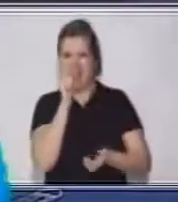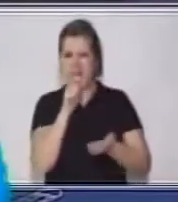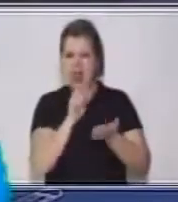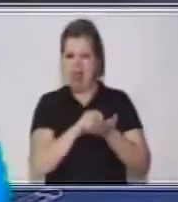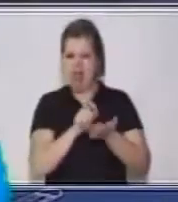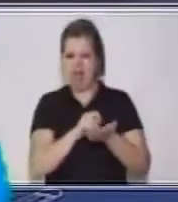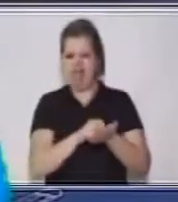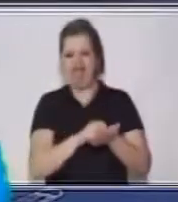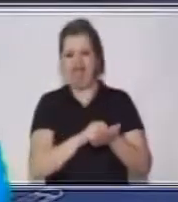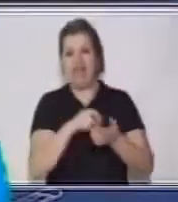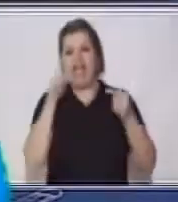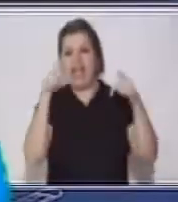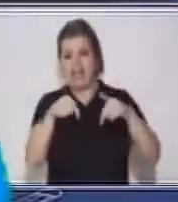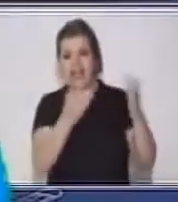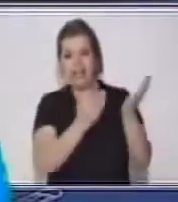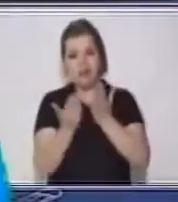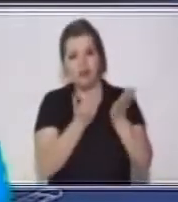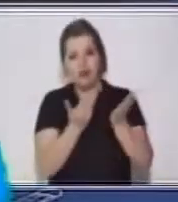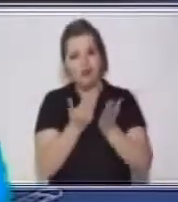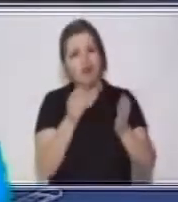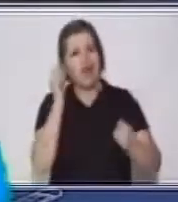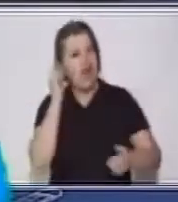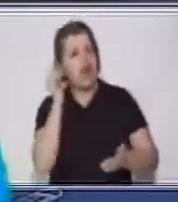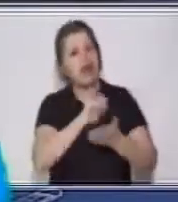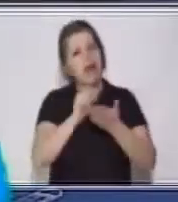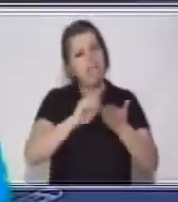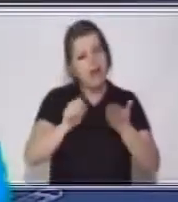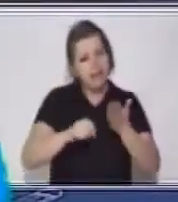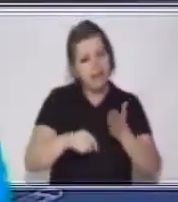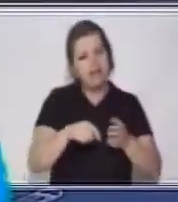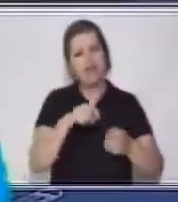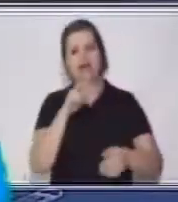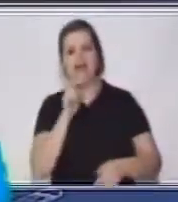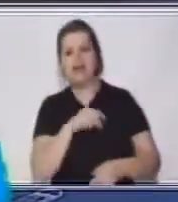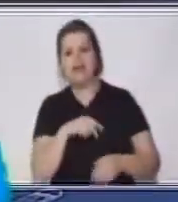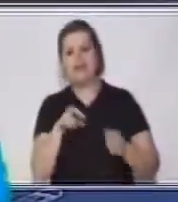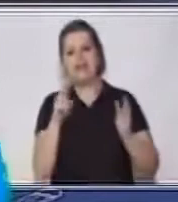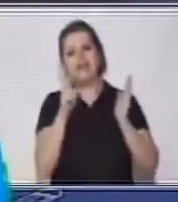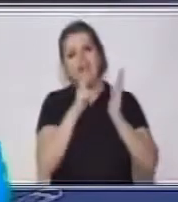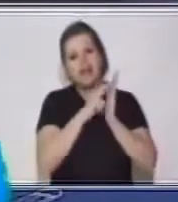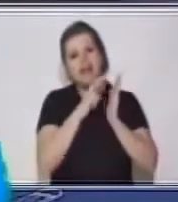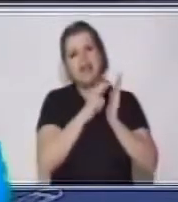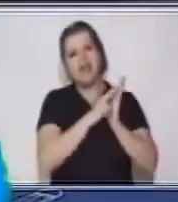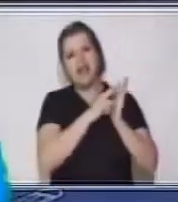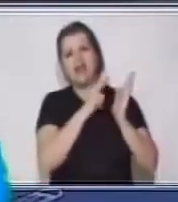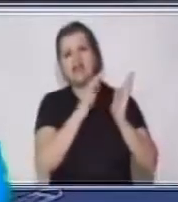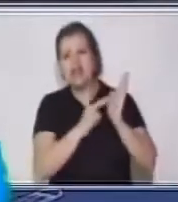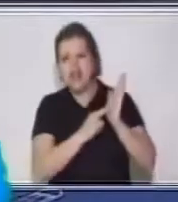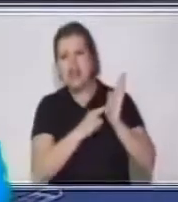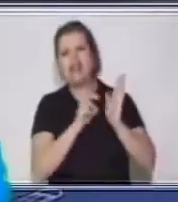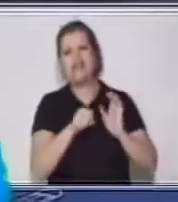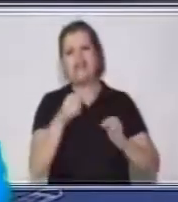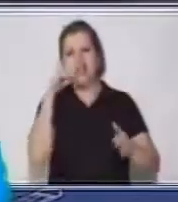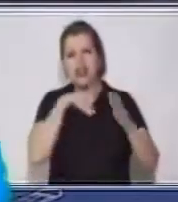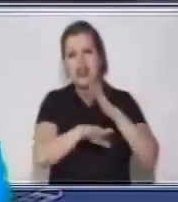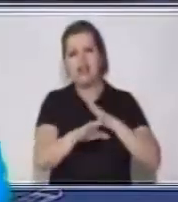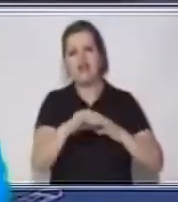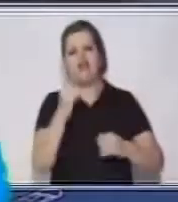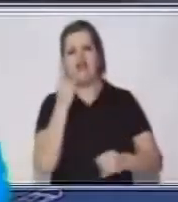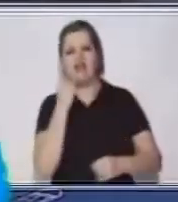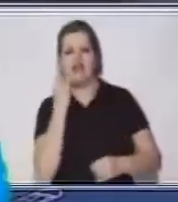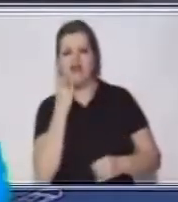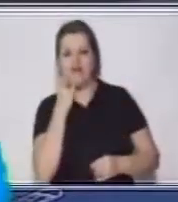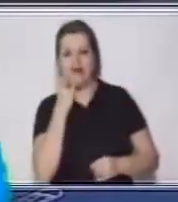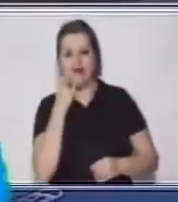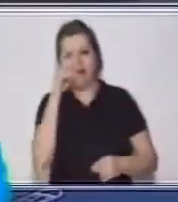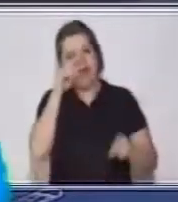el estudio de esta gramática normativa, las normas y las reglas que se establecen dentro del idioma. En este caso